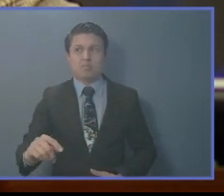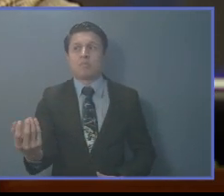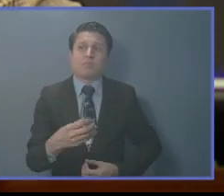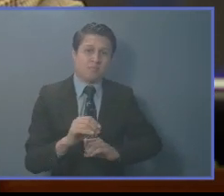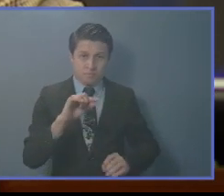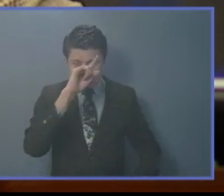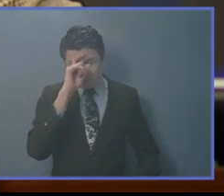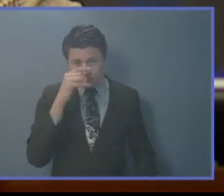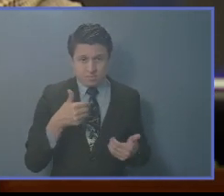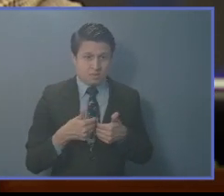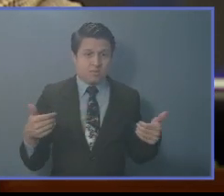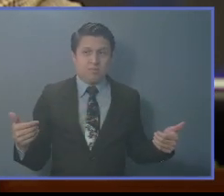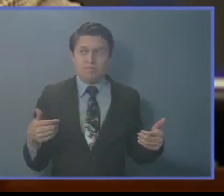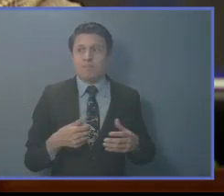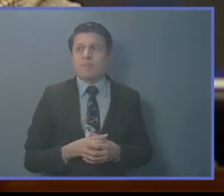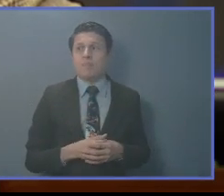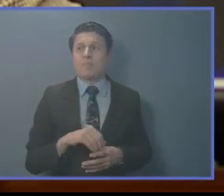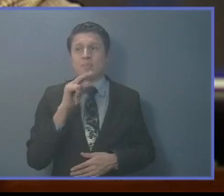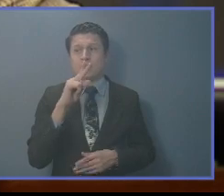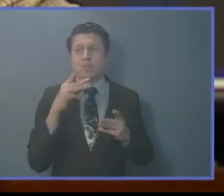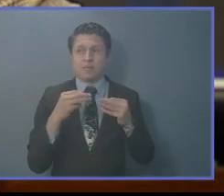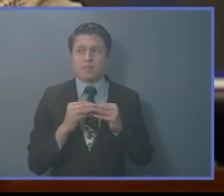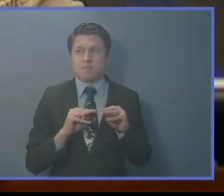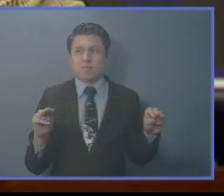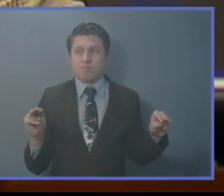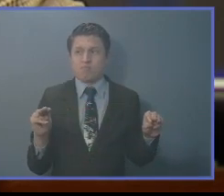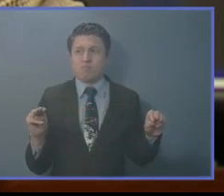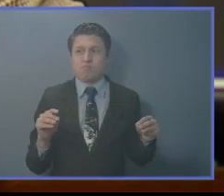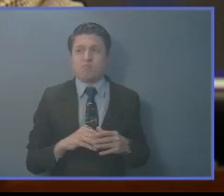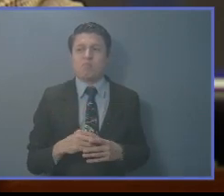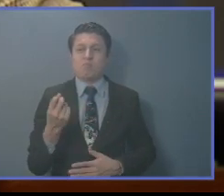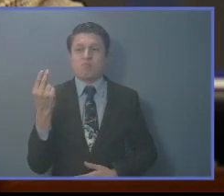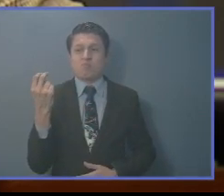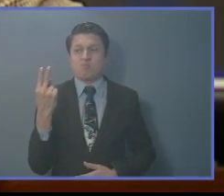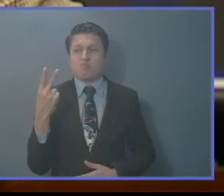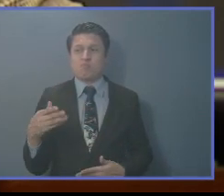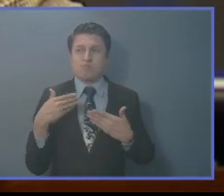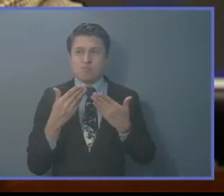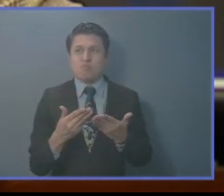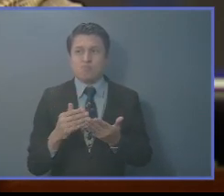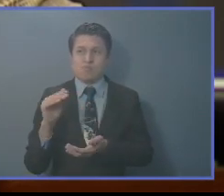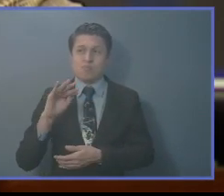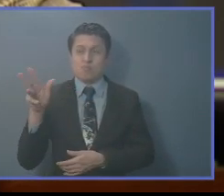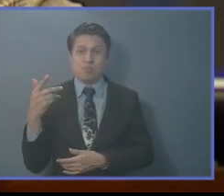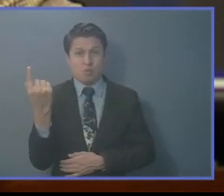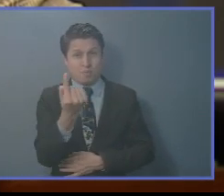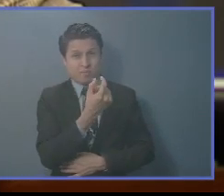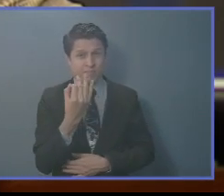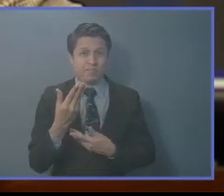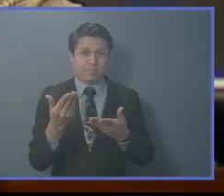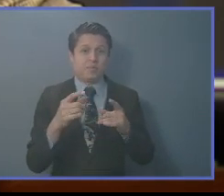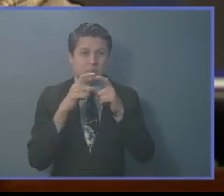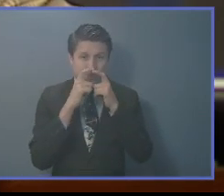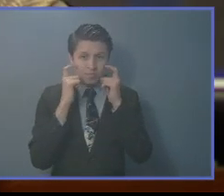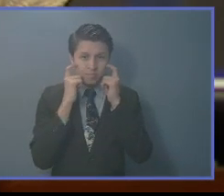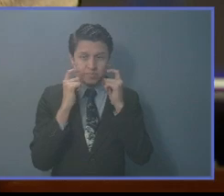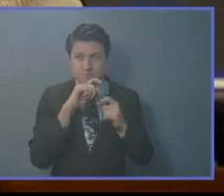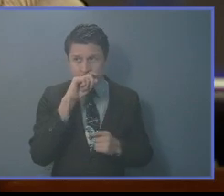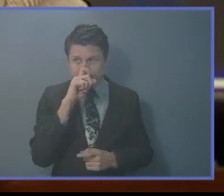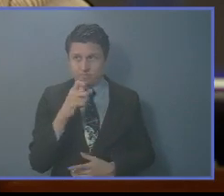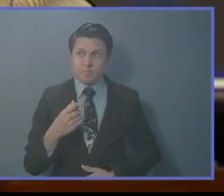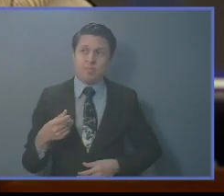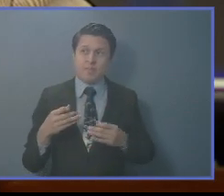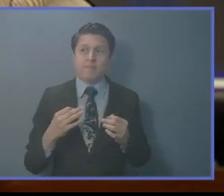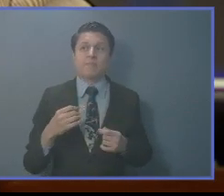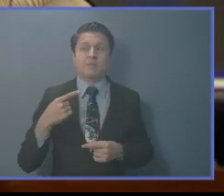sí a una distancia mínima de 2 metros. 12. Proporcionar a todo el personal mascarillas, las cuales deberán ser desechadas de